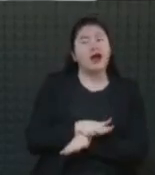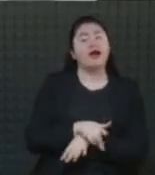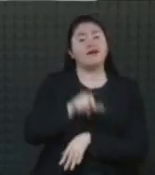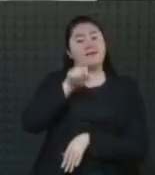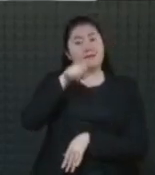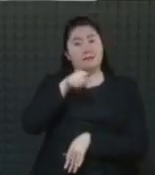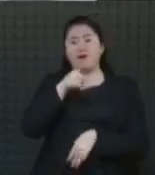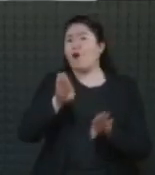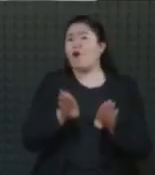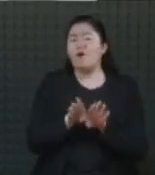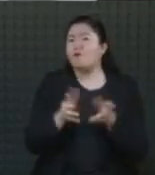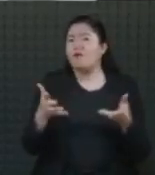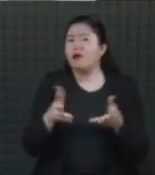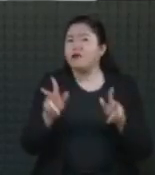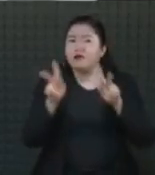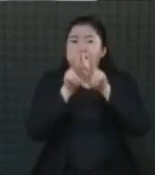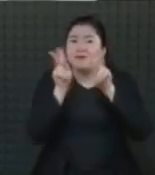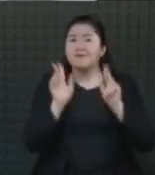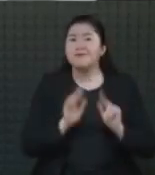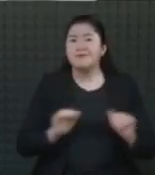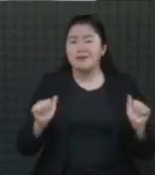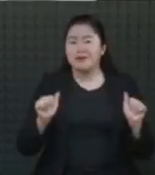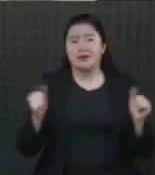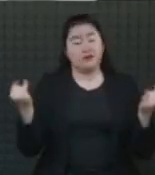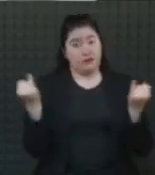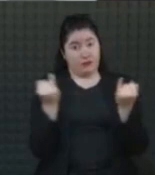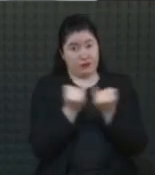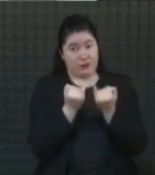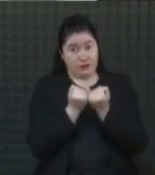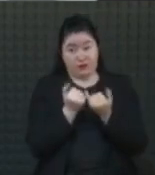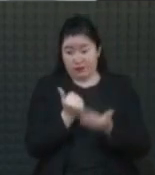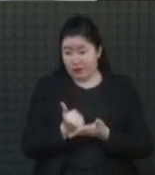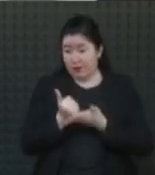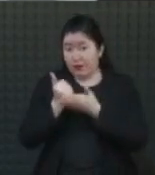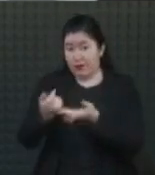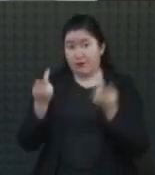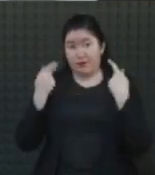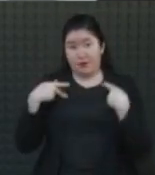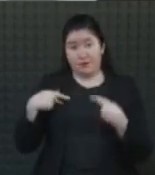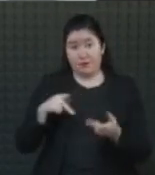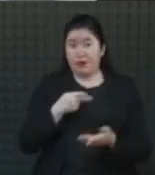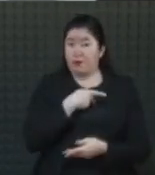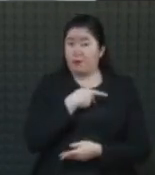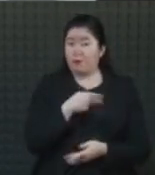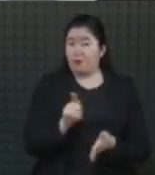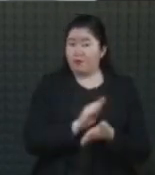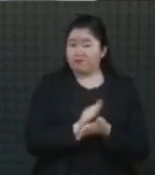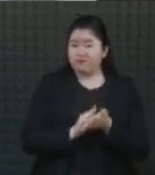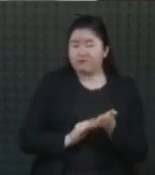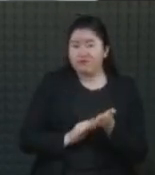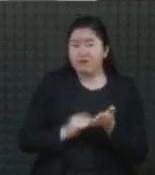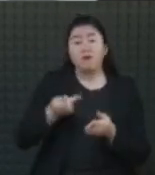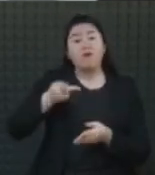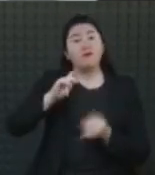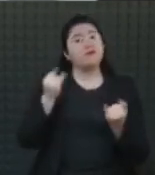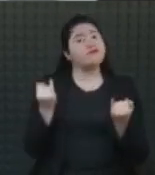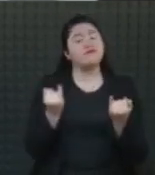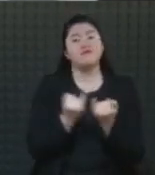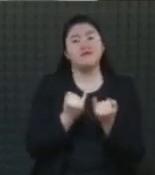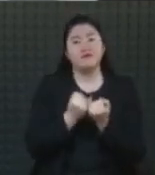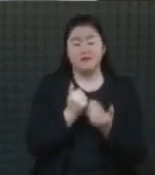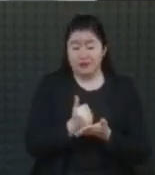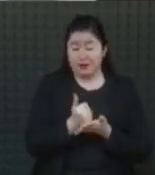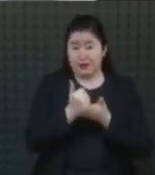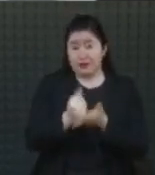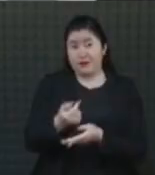promueve la dignidad y el bienestar para el que menos tiene, pero al mismo tiempo que promueve un